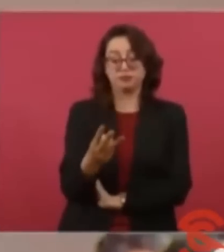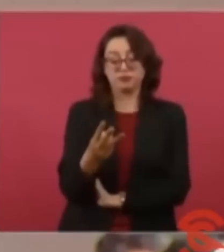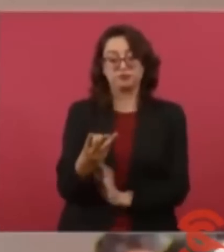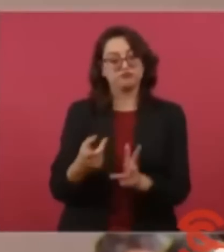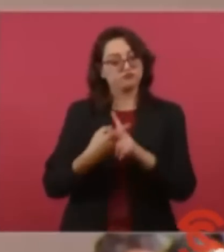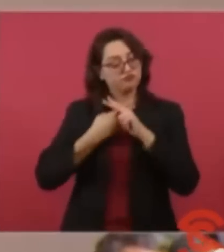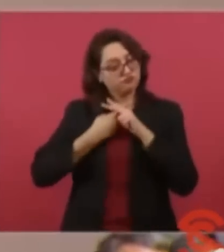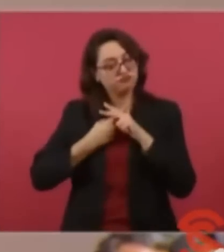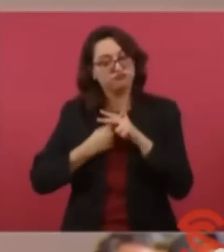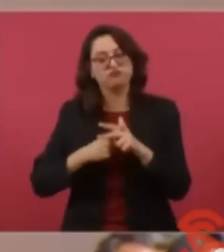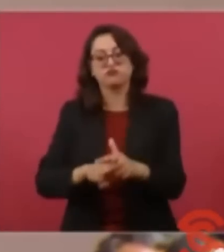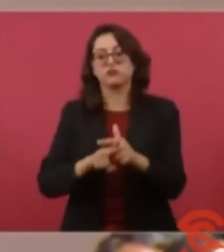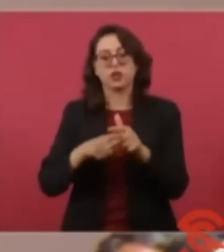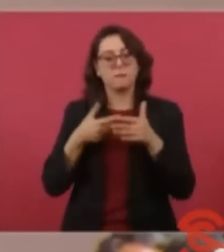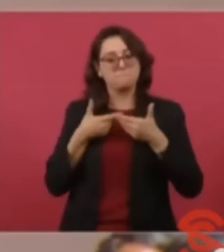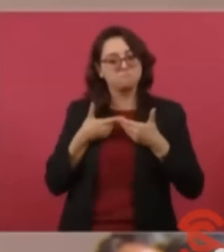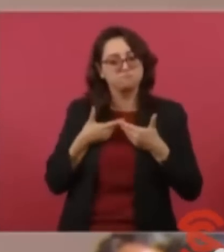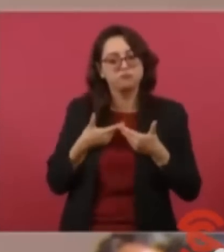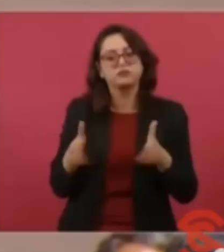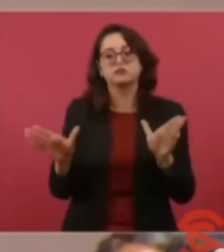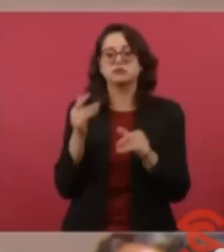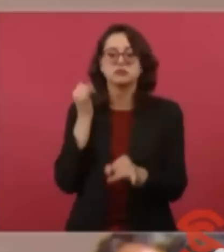servicio esta